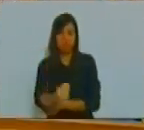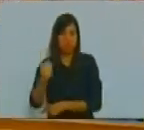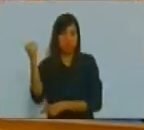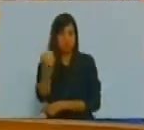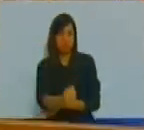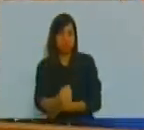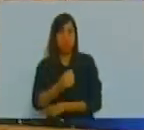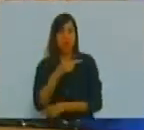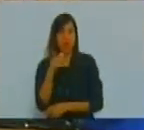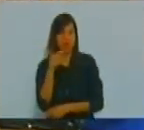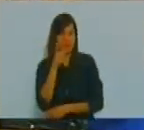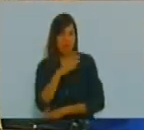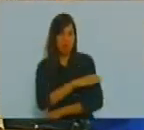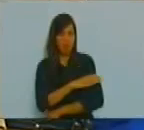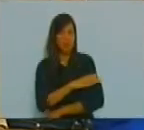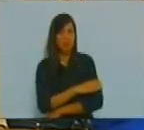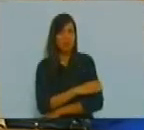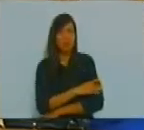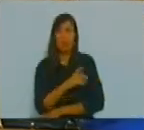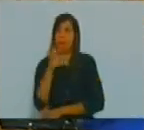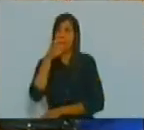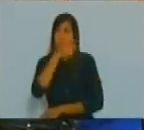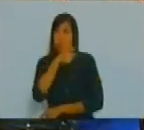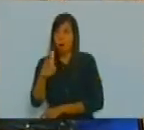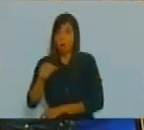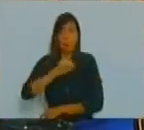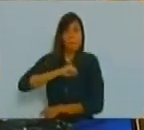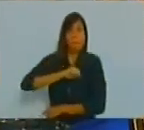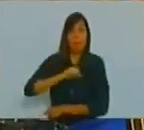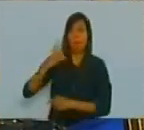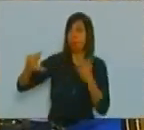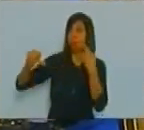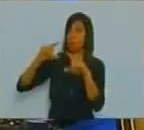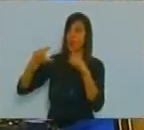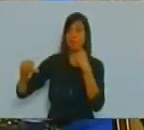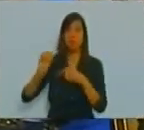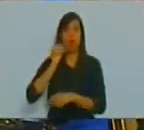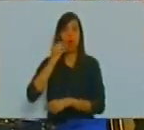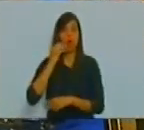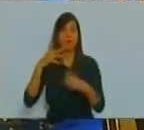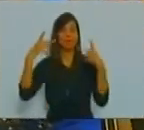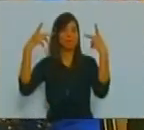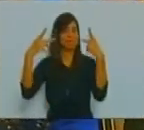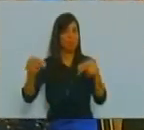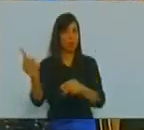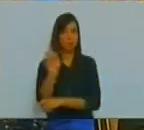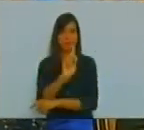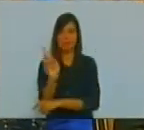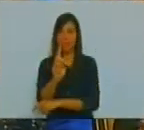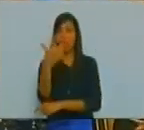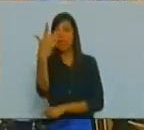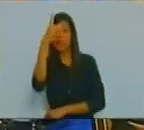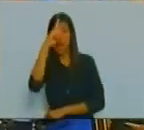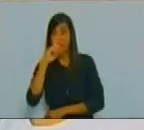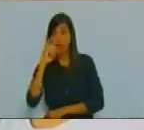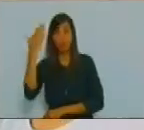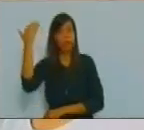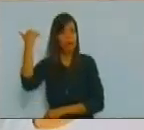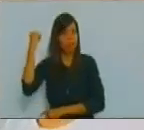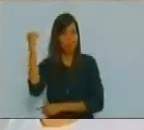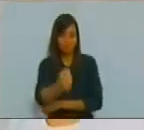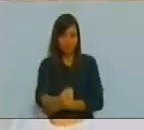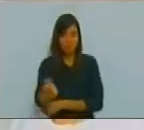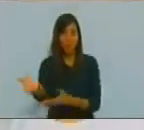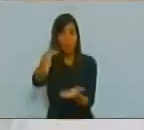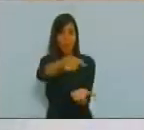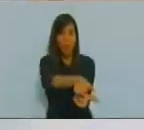traicionera iba atemorizar a un pueblo iba a atemorizar a la juventud hoy a tres años de su asesinato nosotros